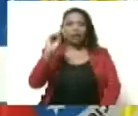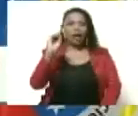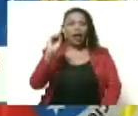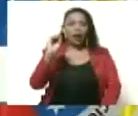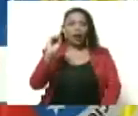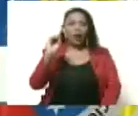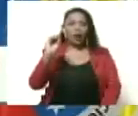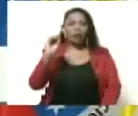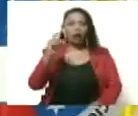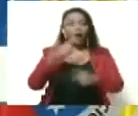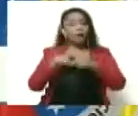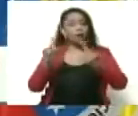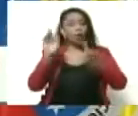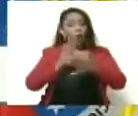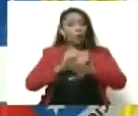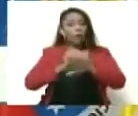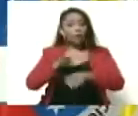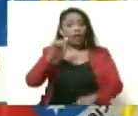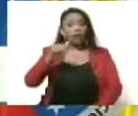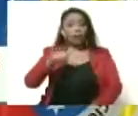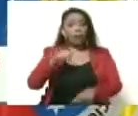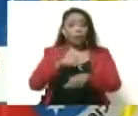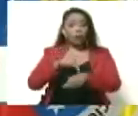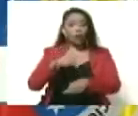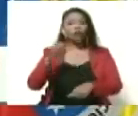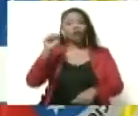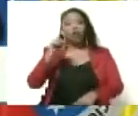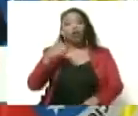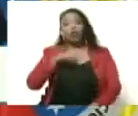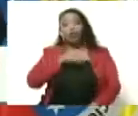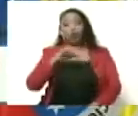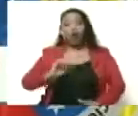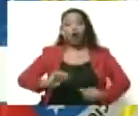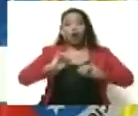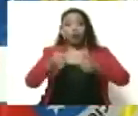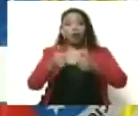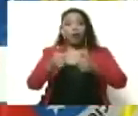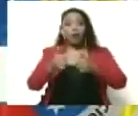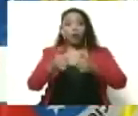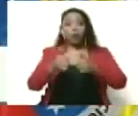diferente a lo que ocurre en este momento, que precisamente nosotros hemos iniciado